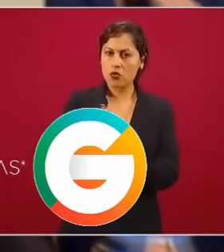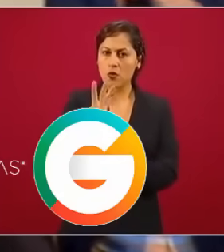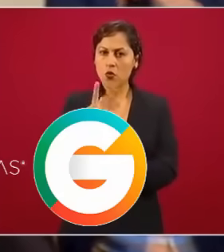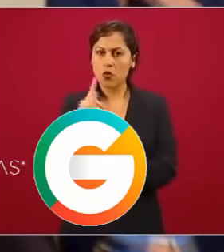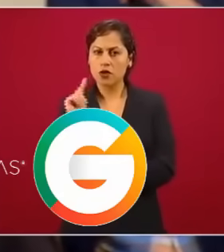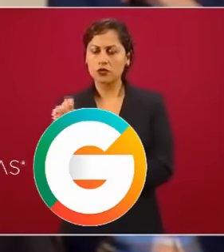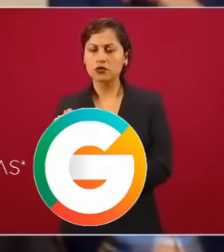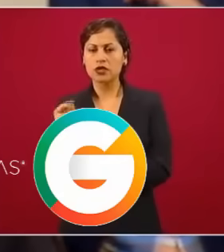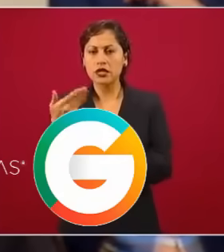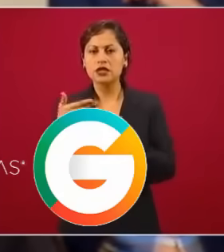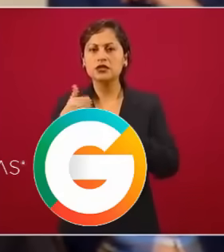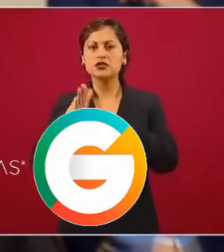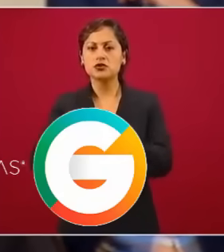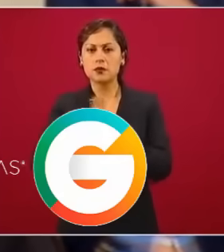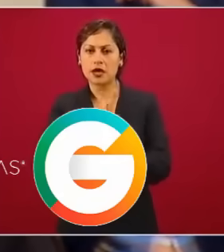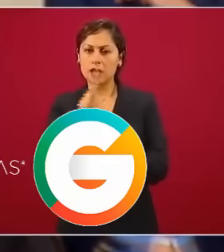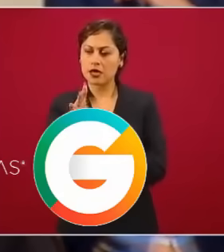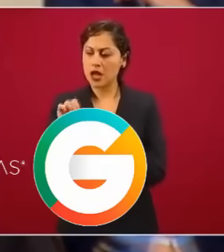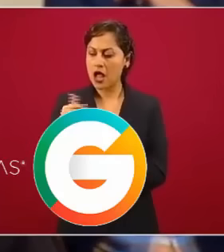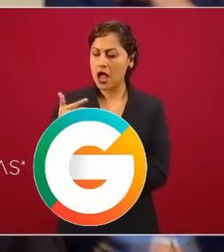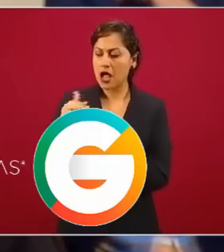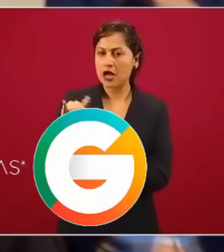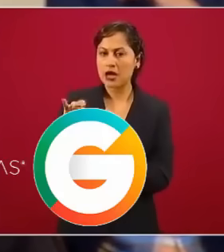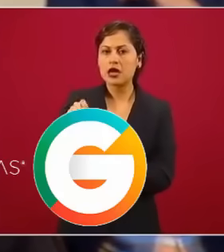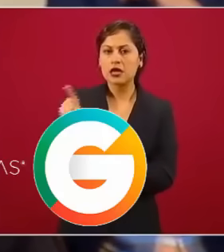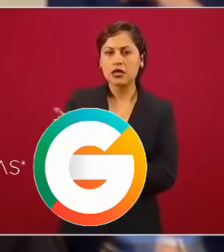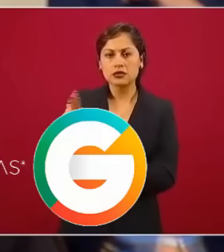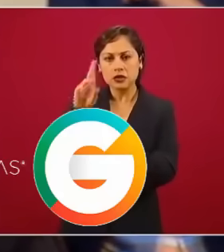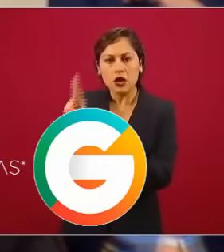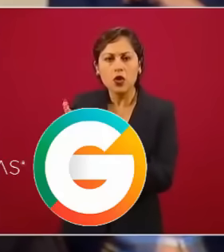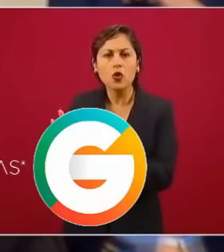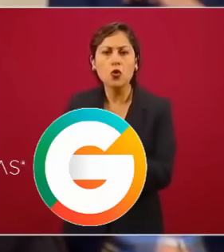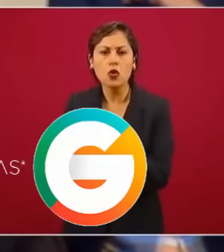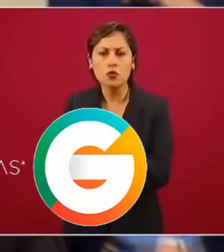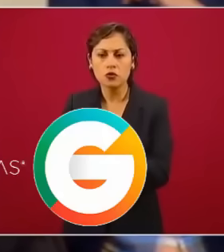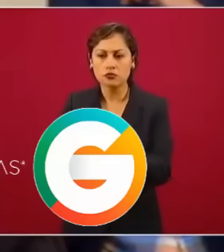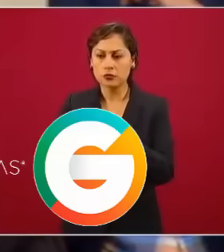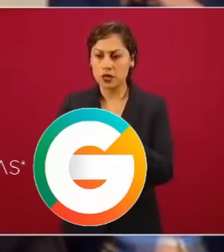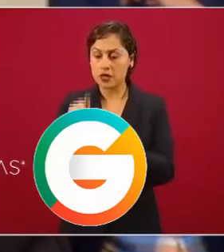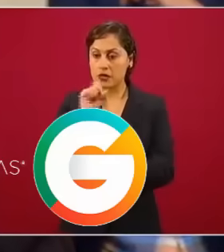de un patriota como el general Ángeles de Aguajare? ¿Y qué valor histórico le da usted